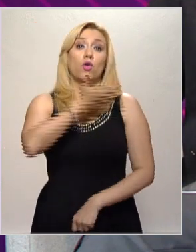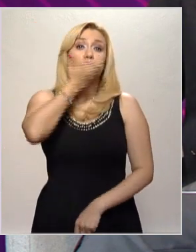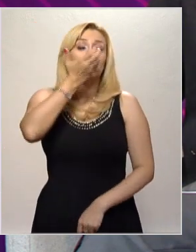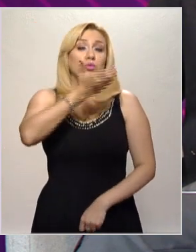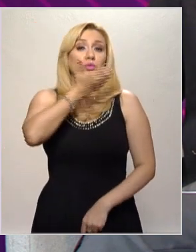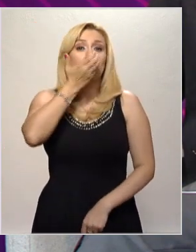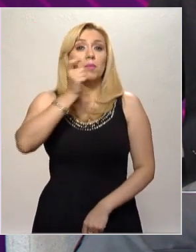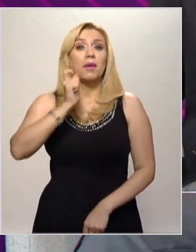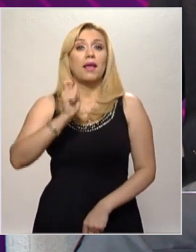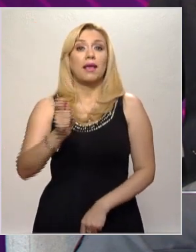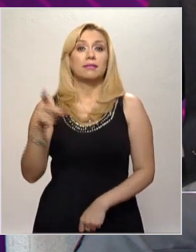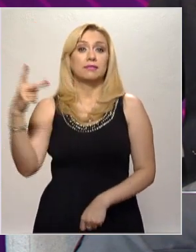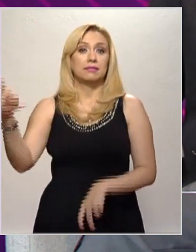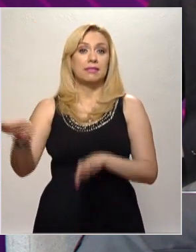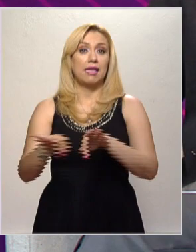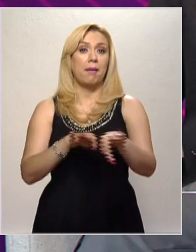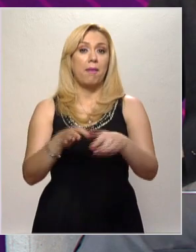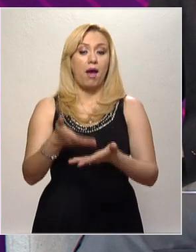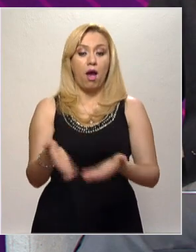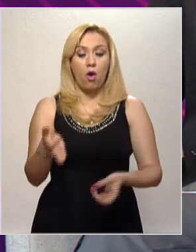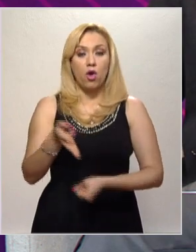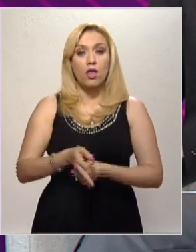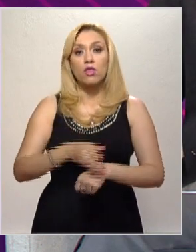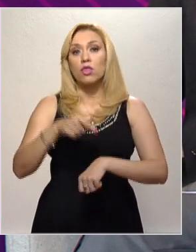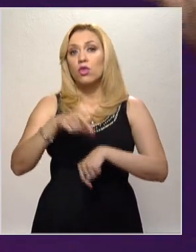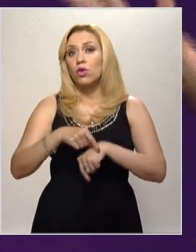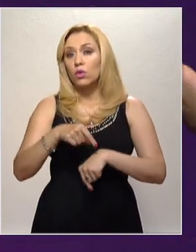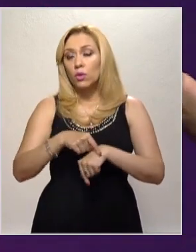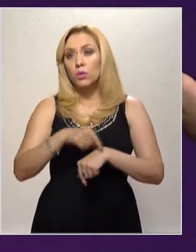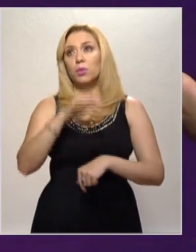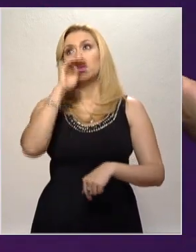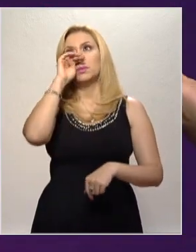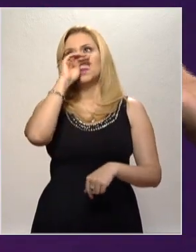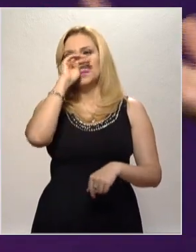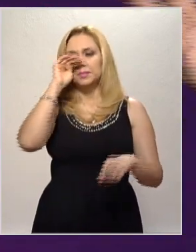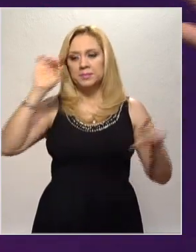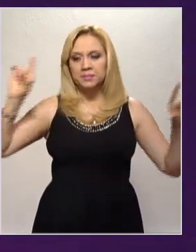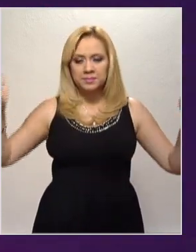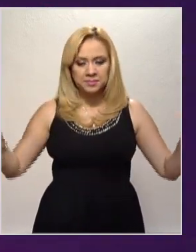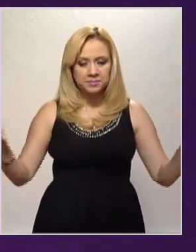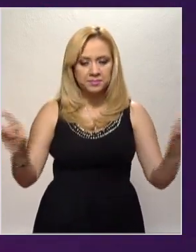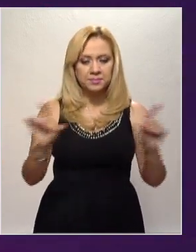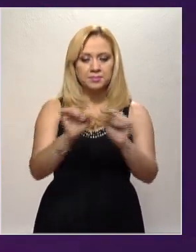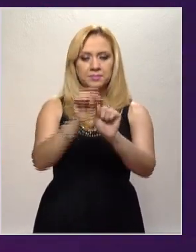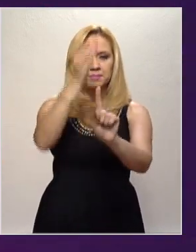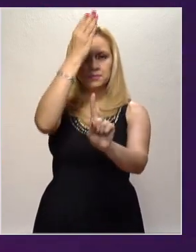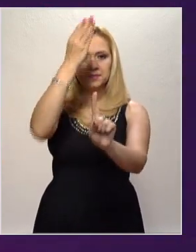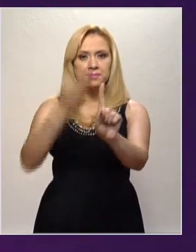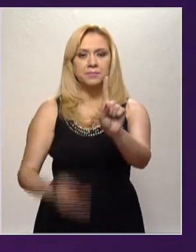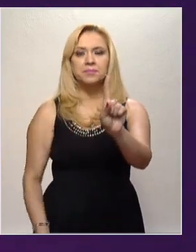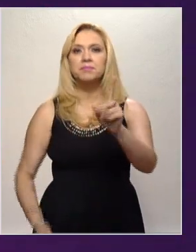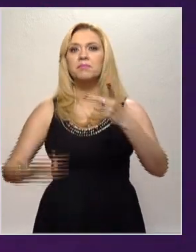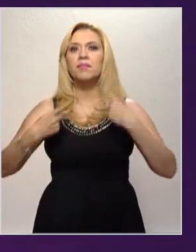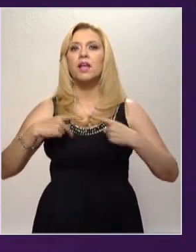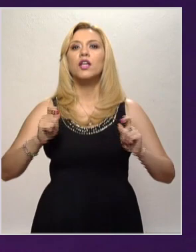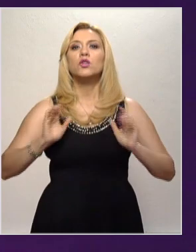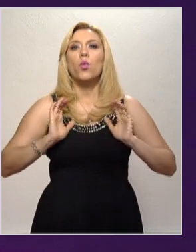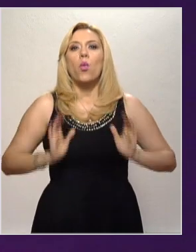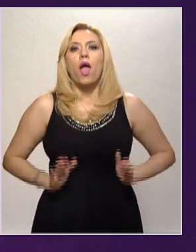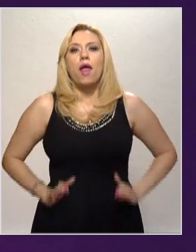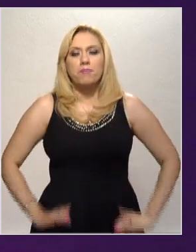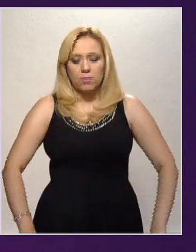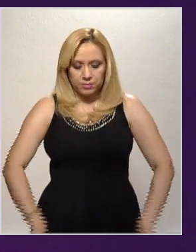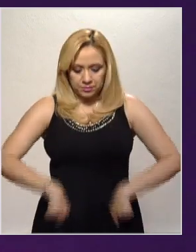está basado la práctica médica actualmente, que reduce a todo el ser humano solamente a un cuerpo biológico con